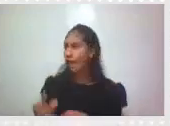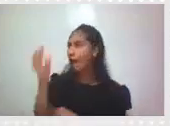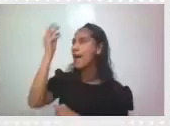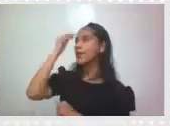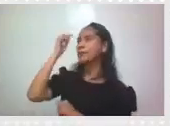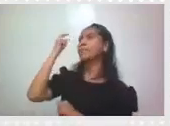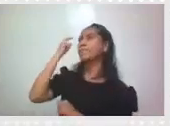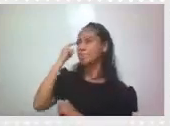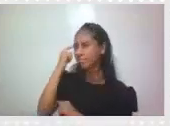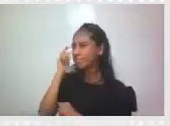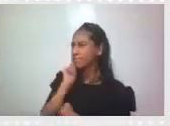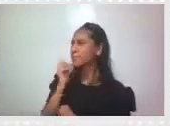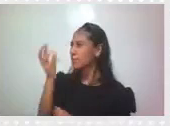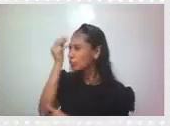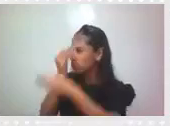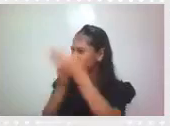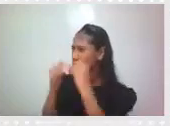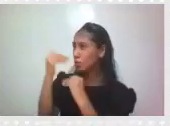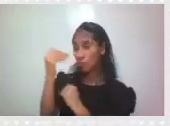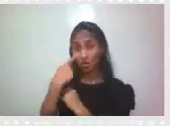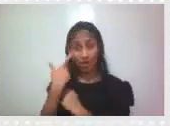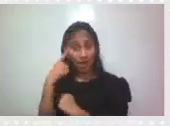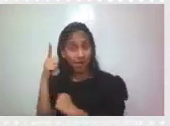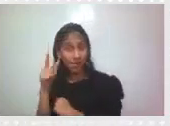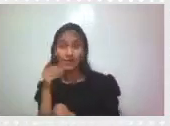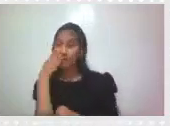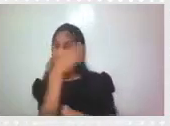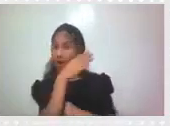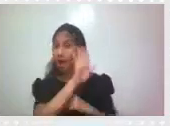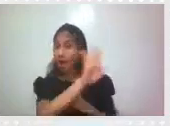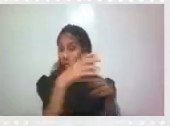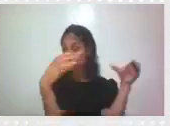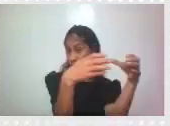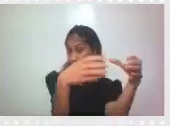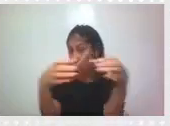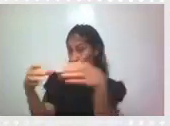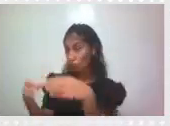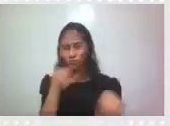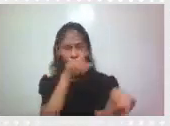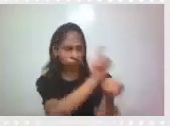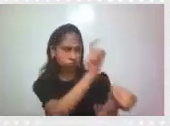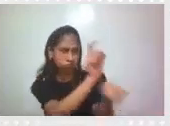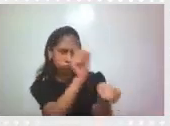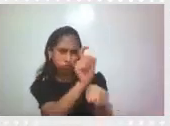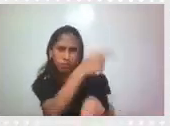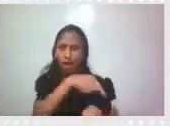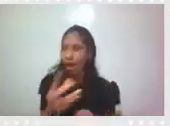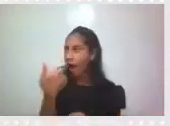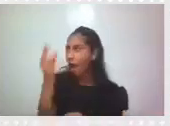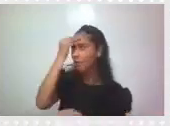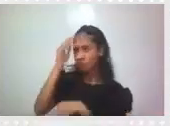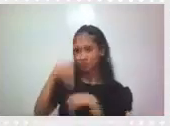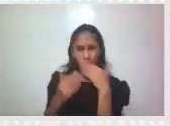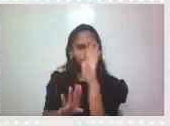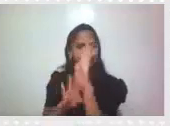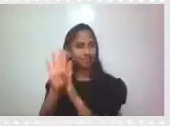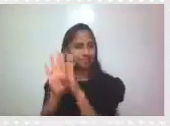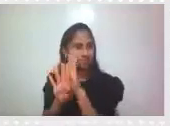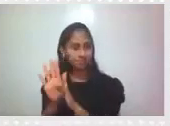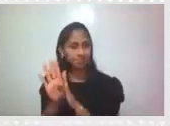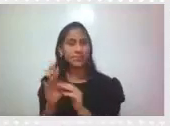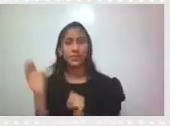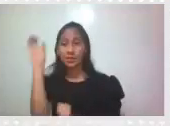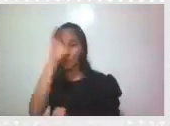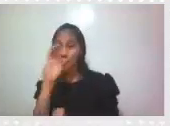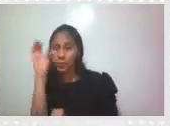brindar a sus representados, ¿no? Esa es la idea. Y por eso es que estamos también buscando estas otras esos puntos